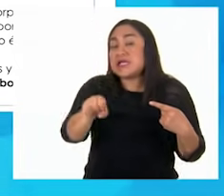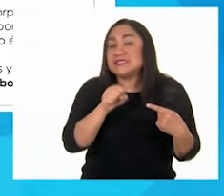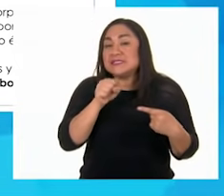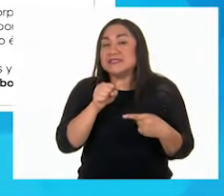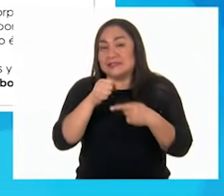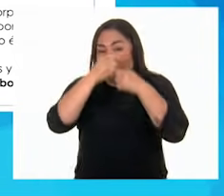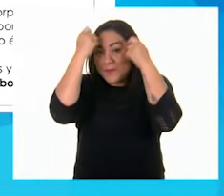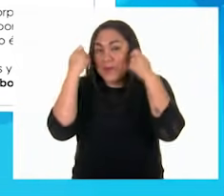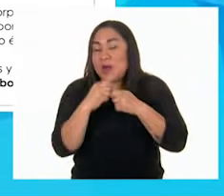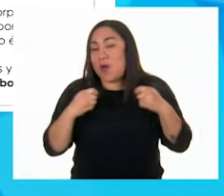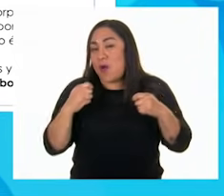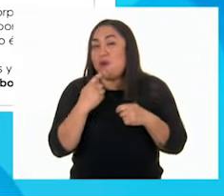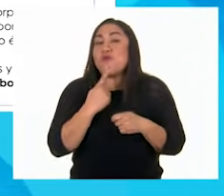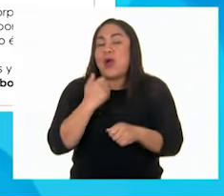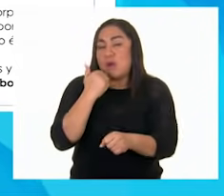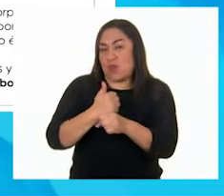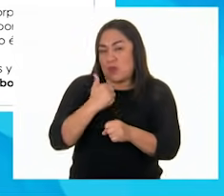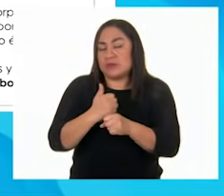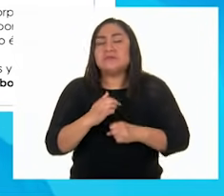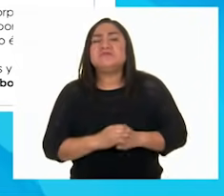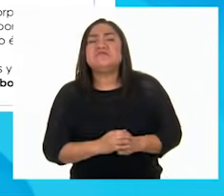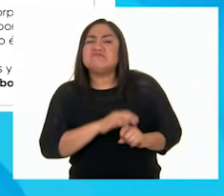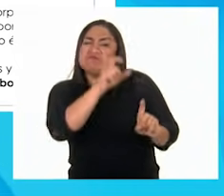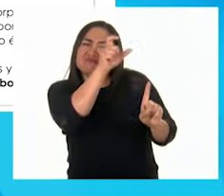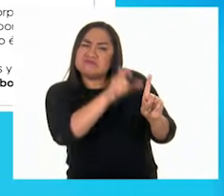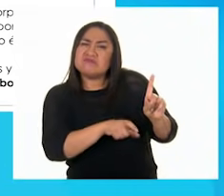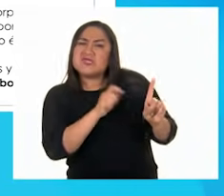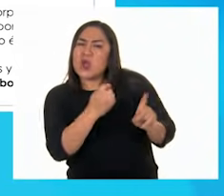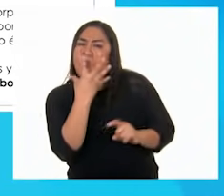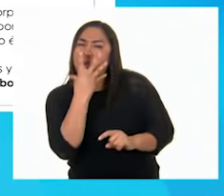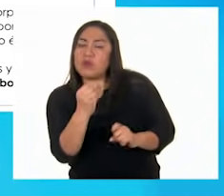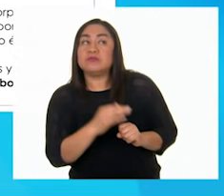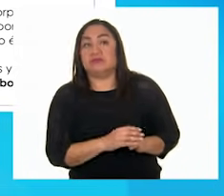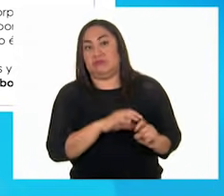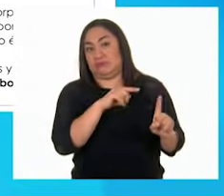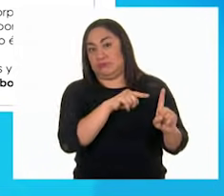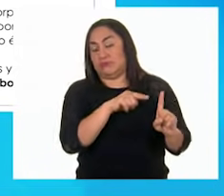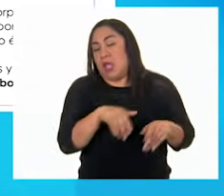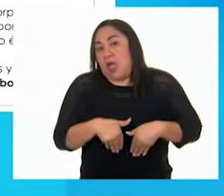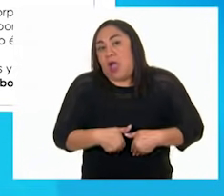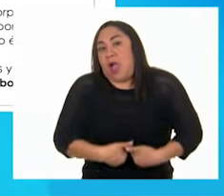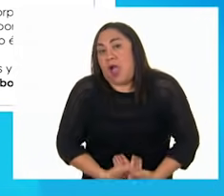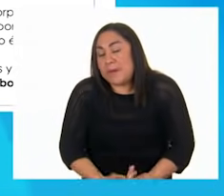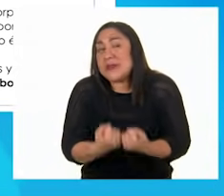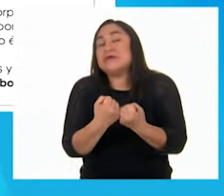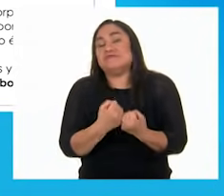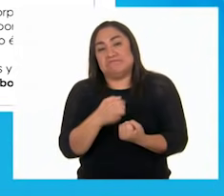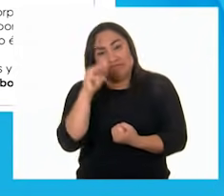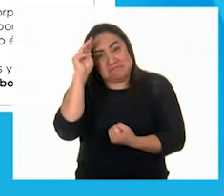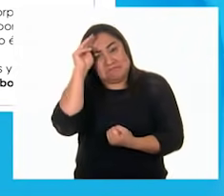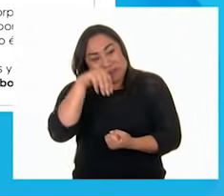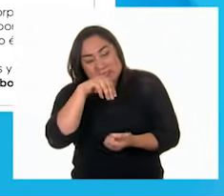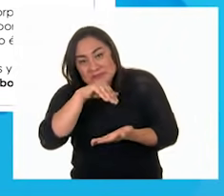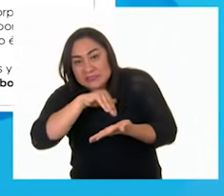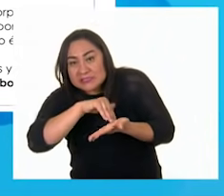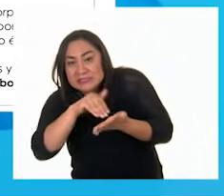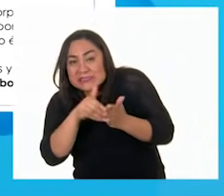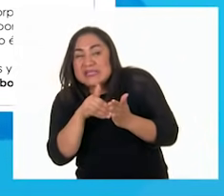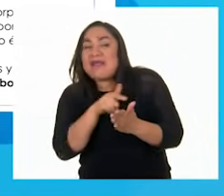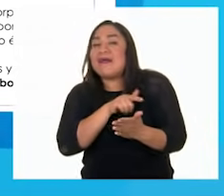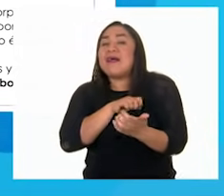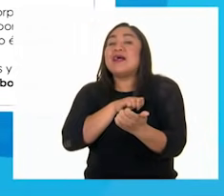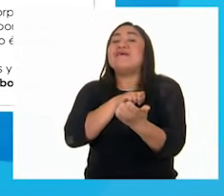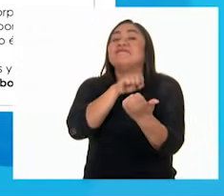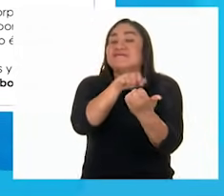abuela. ¿Cómo es este lobo? Es un lobo muy hambriento y astuto, porque engaña